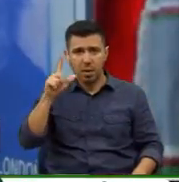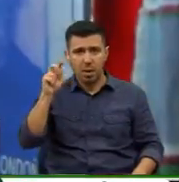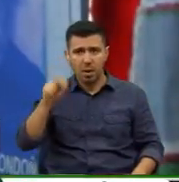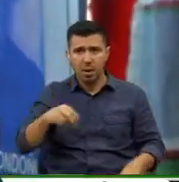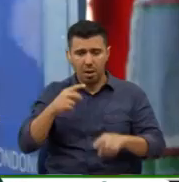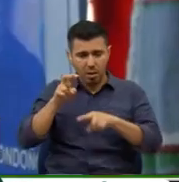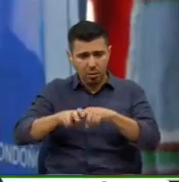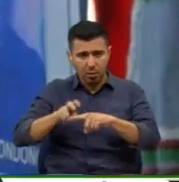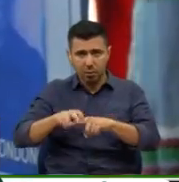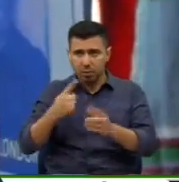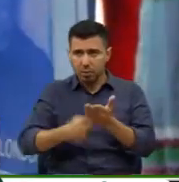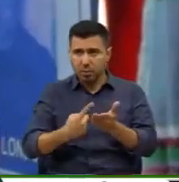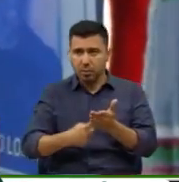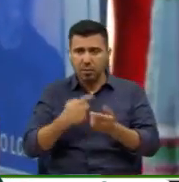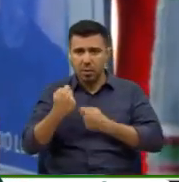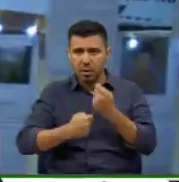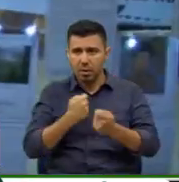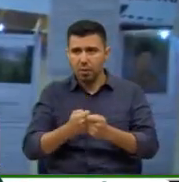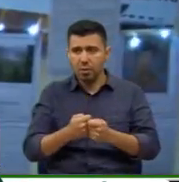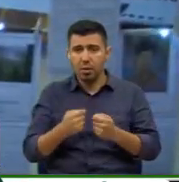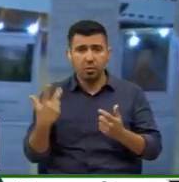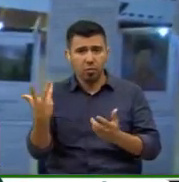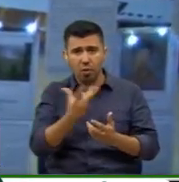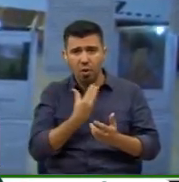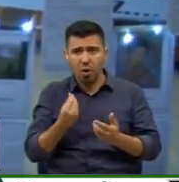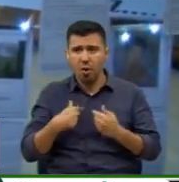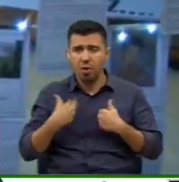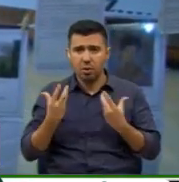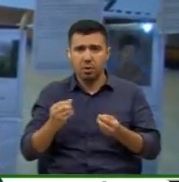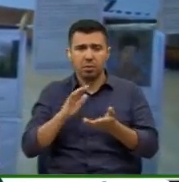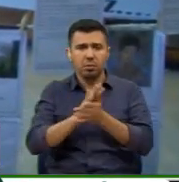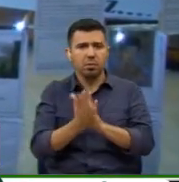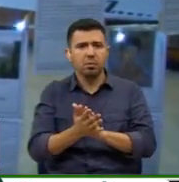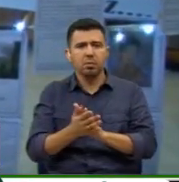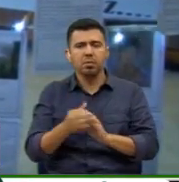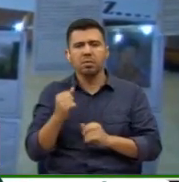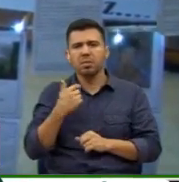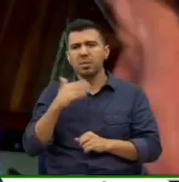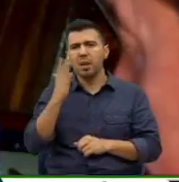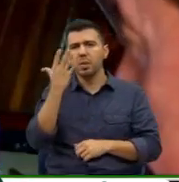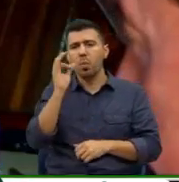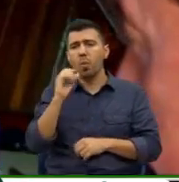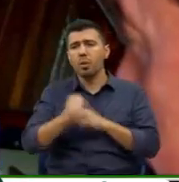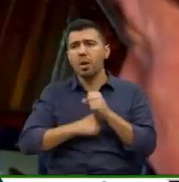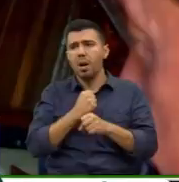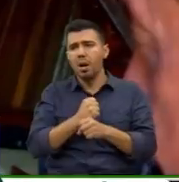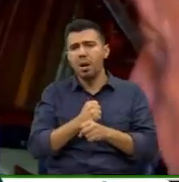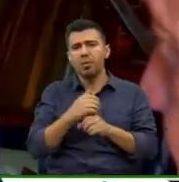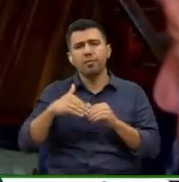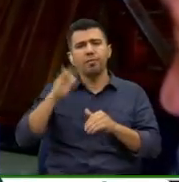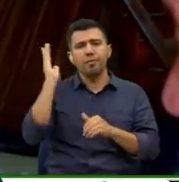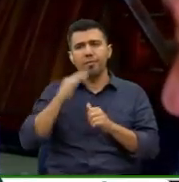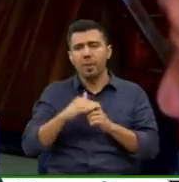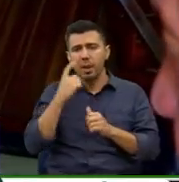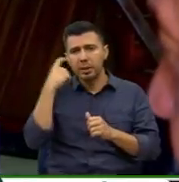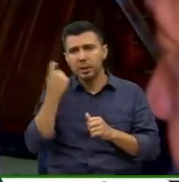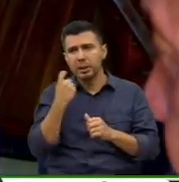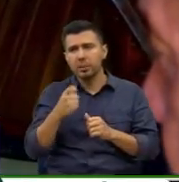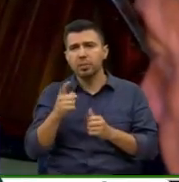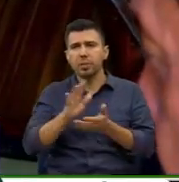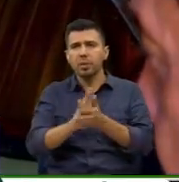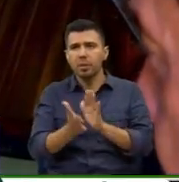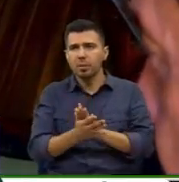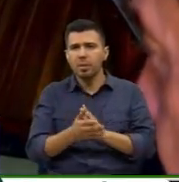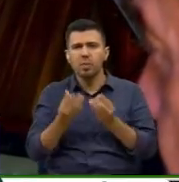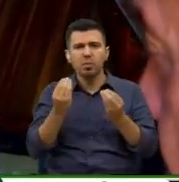que se sienten a negociar. Queremos la paz, estamos cansados de más de medio siglo de violencia, de tantas víctimas que han resultado de